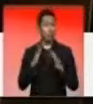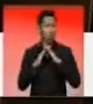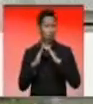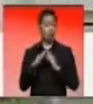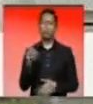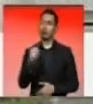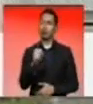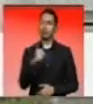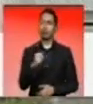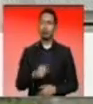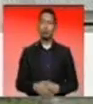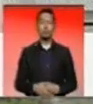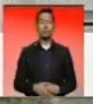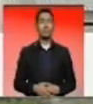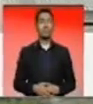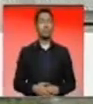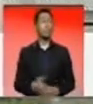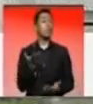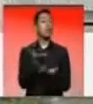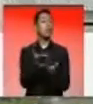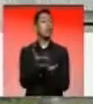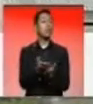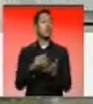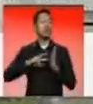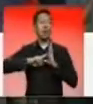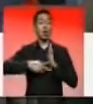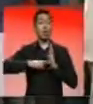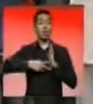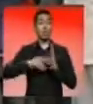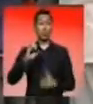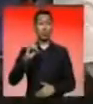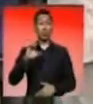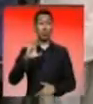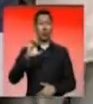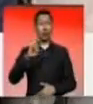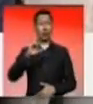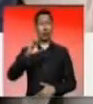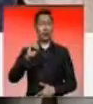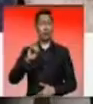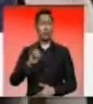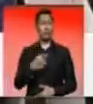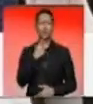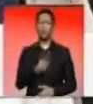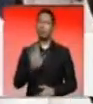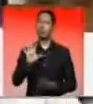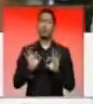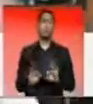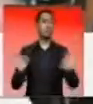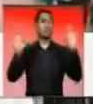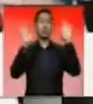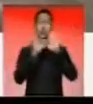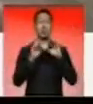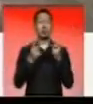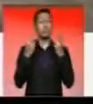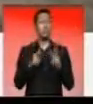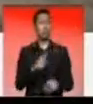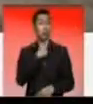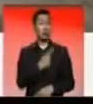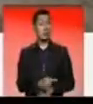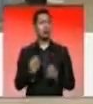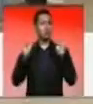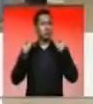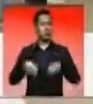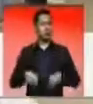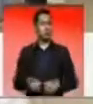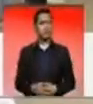así es. El objetivo de la propuesta para el arquitecto Octavio Villacreces es primordial. También afirma que es